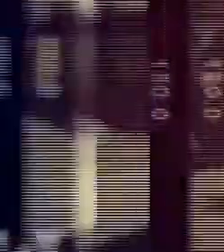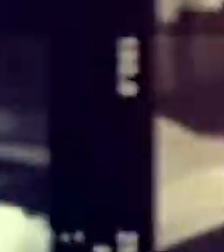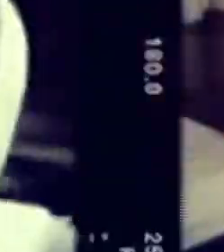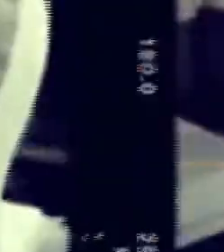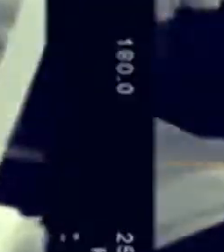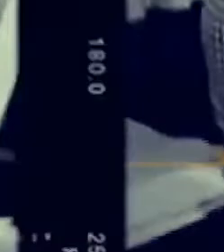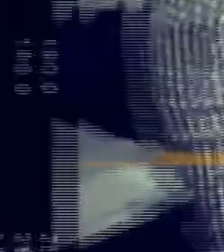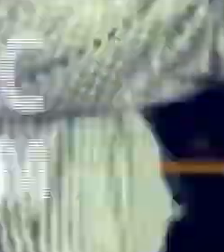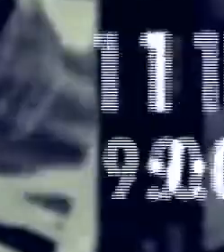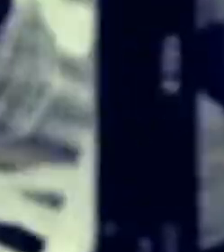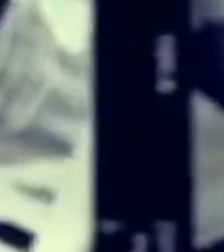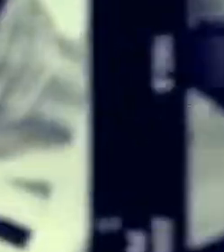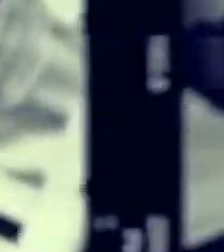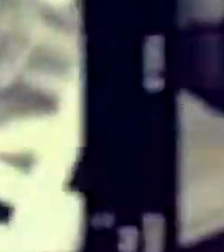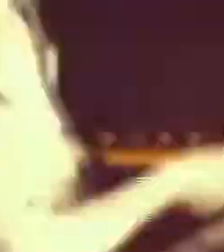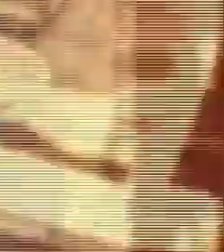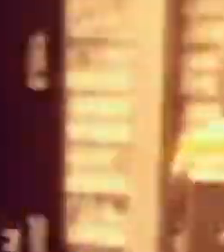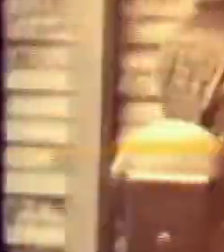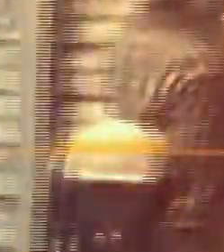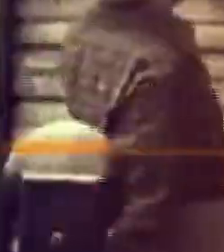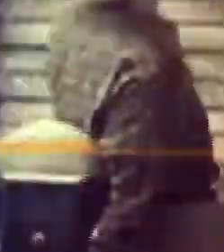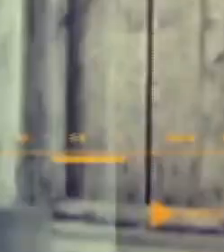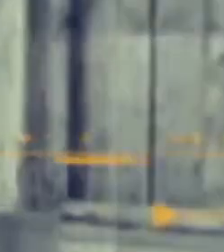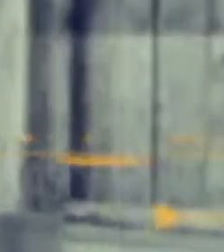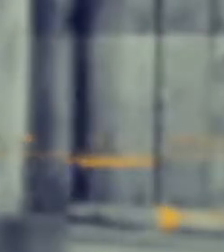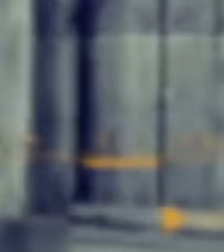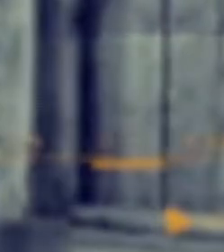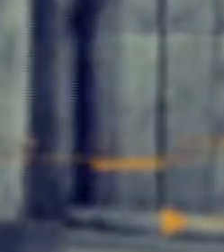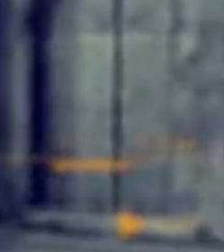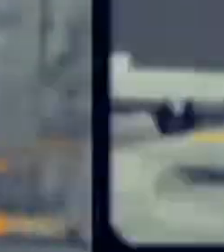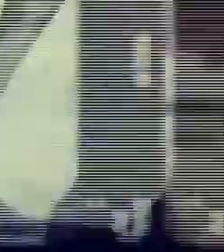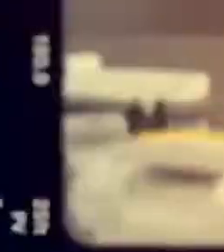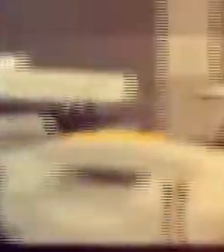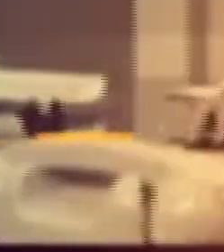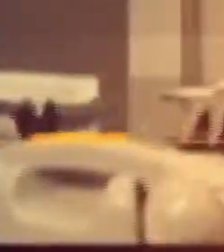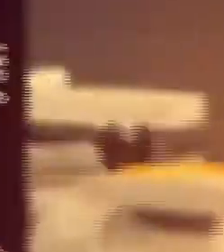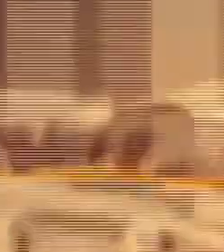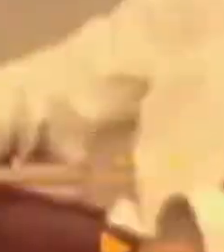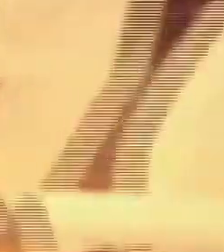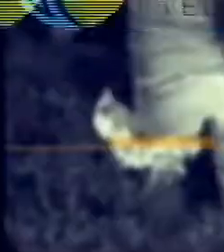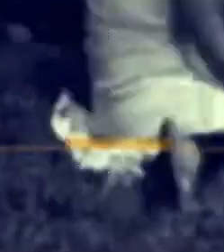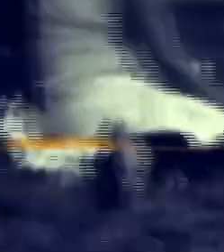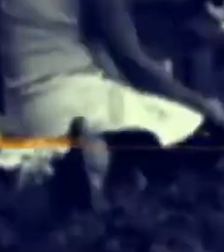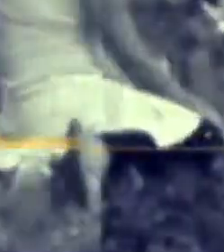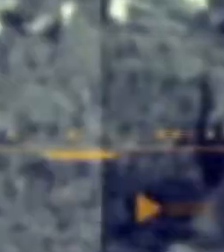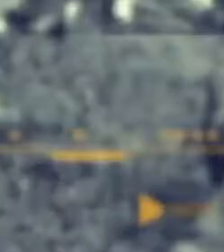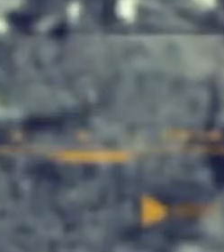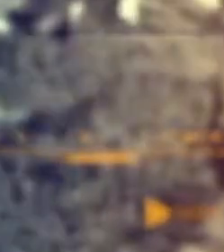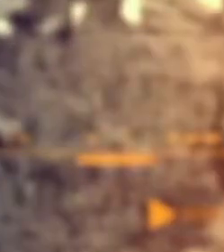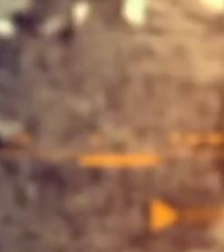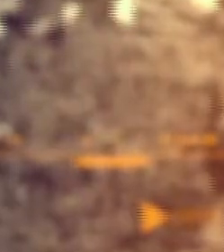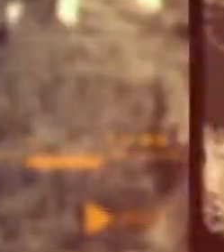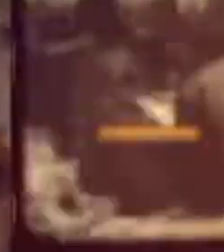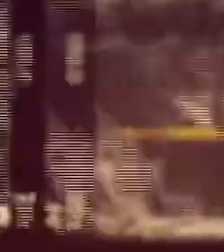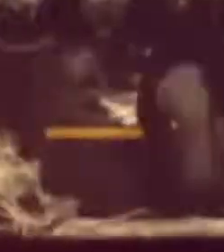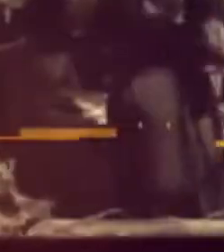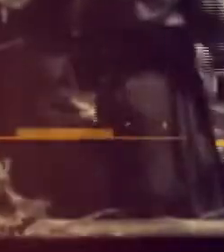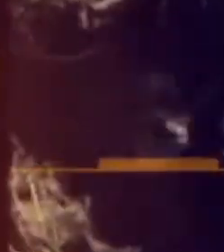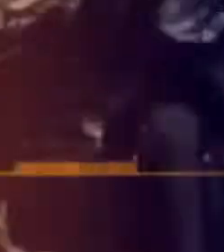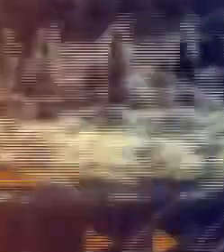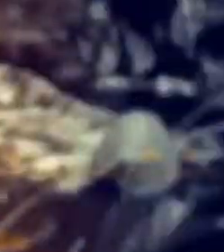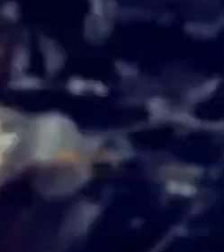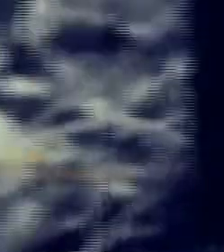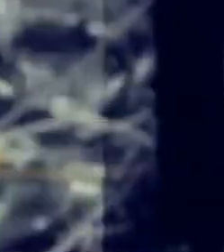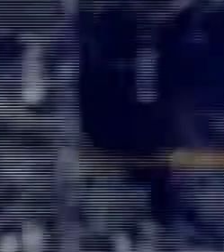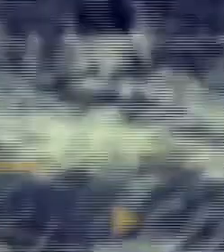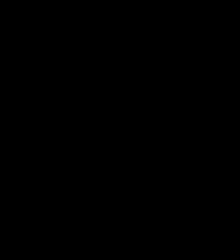de diciembre a las 9 de la noche y el sábado 12 a las 4:30 de la tarde, en un esfuerzo de CINAR y el Centro